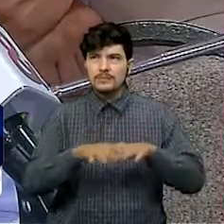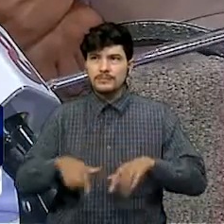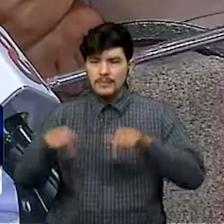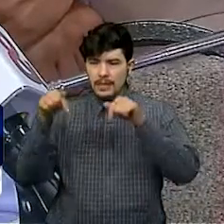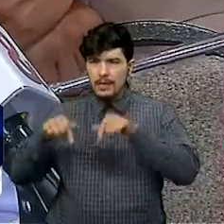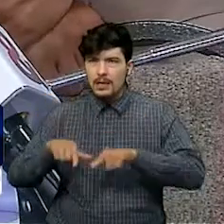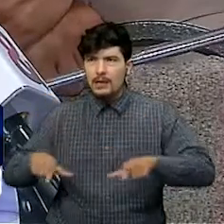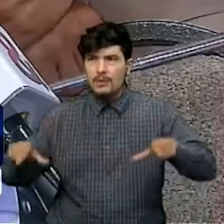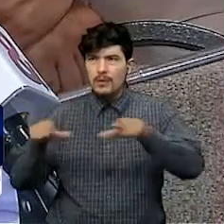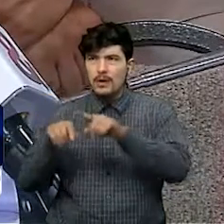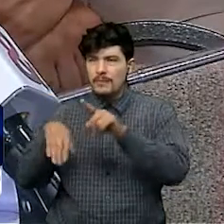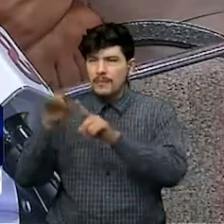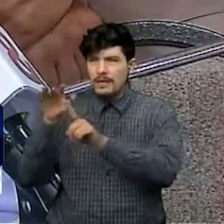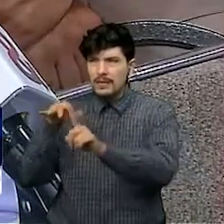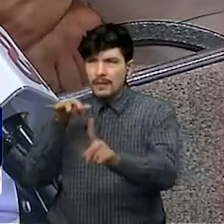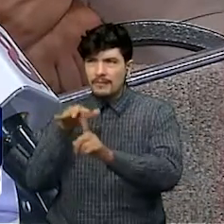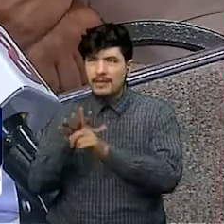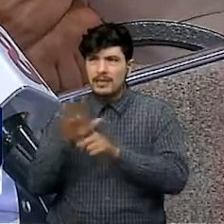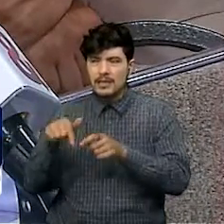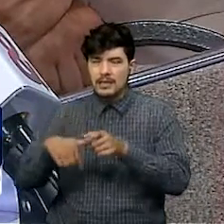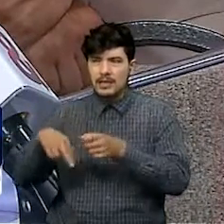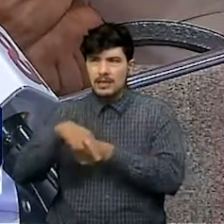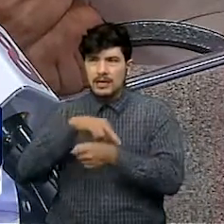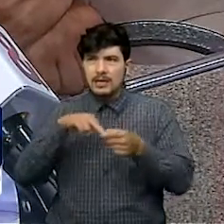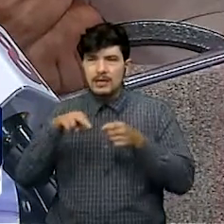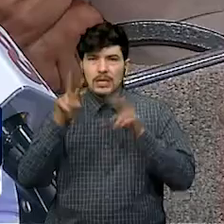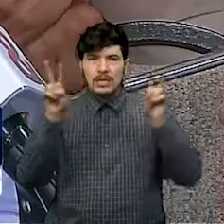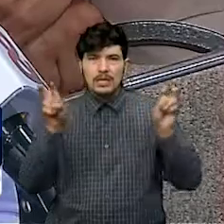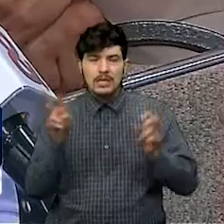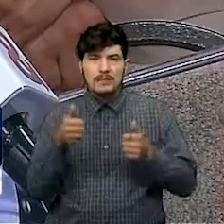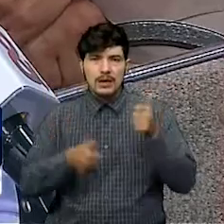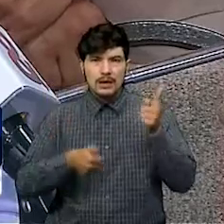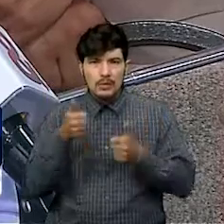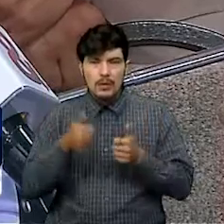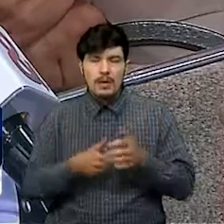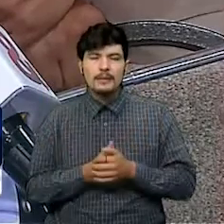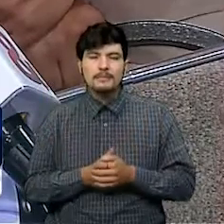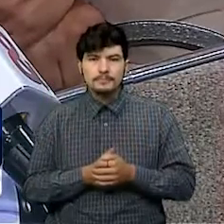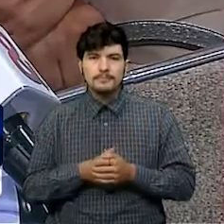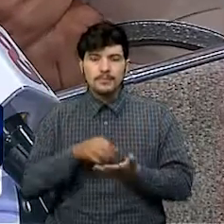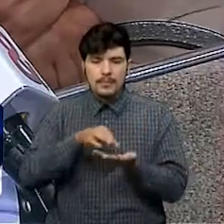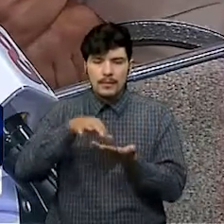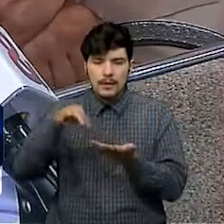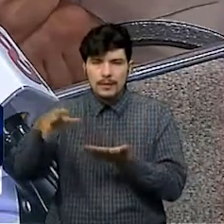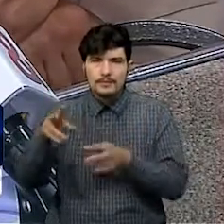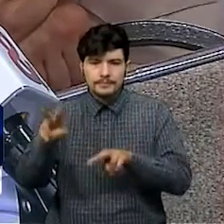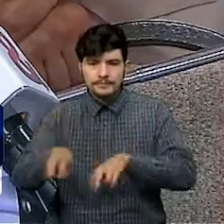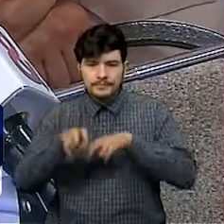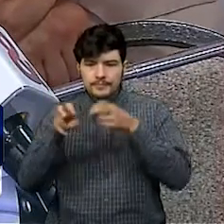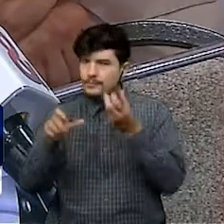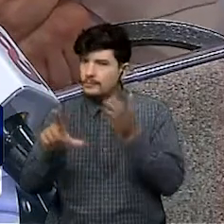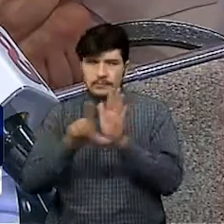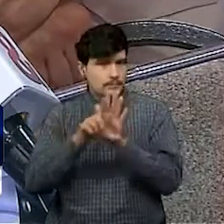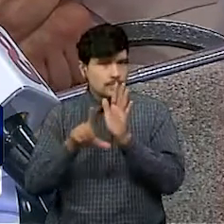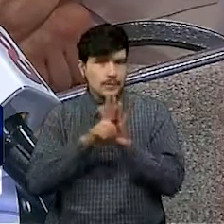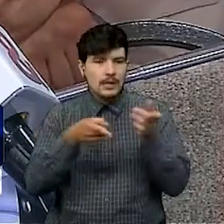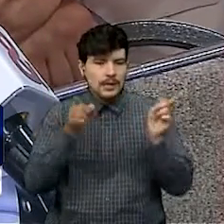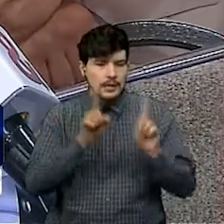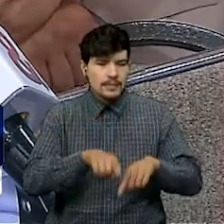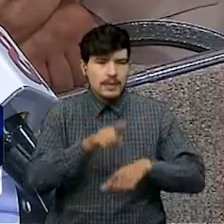índices de criminalidad en materia de sembrado de cultivos ilícitos en materia de minería ilegal